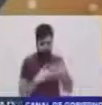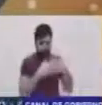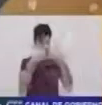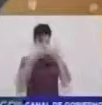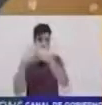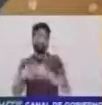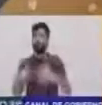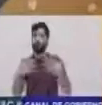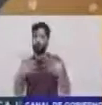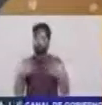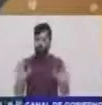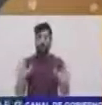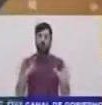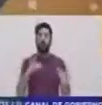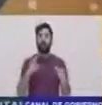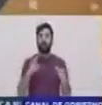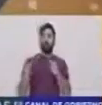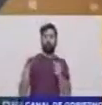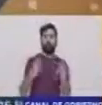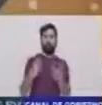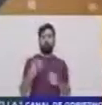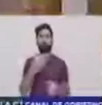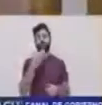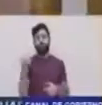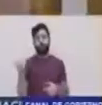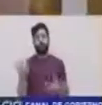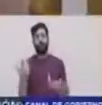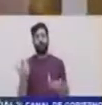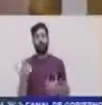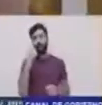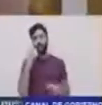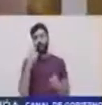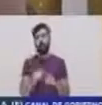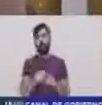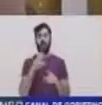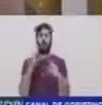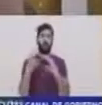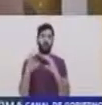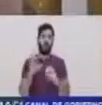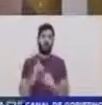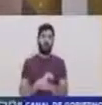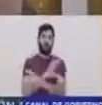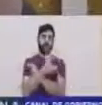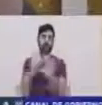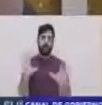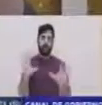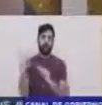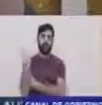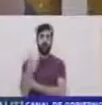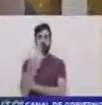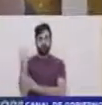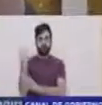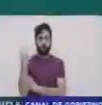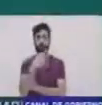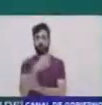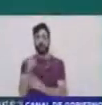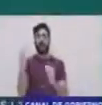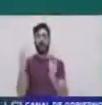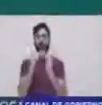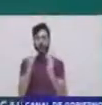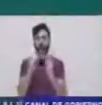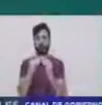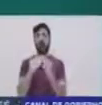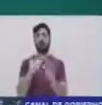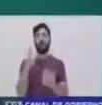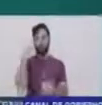no va a ser recibido de la manera que nosotros deseamos que sea. Exacto, y ante todo esa comunicación bidireccional que es importante para